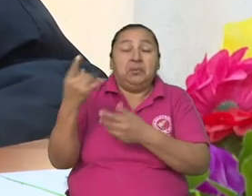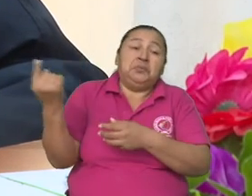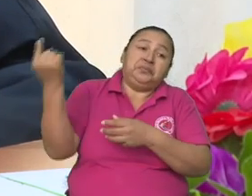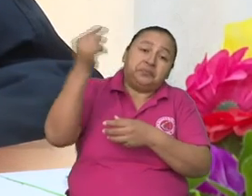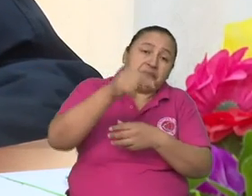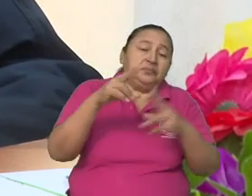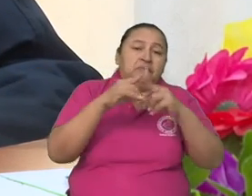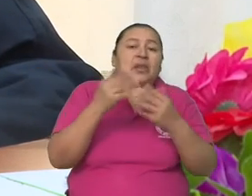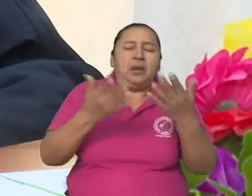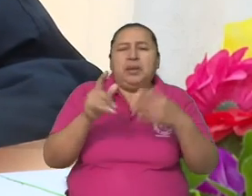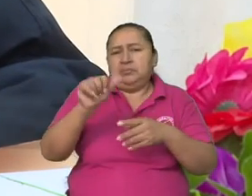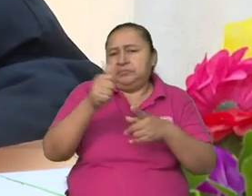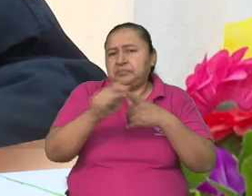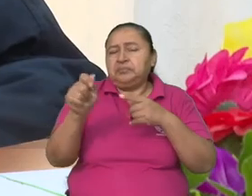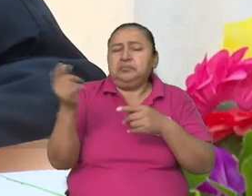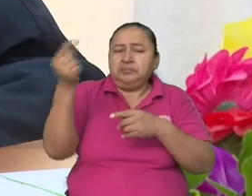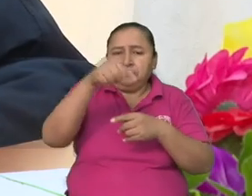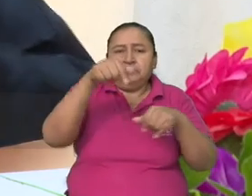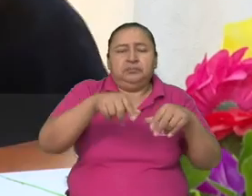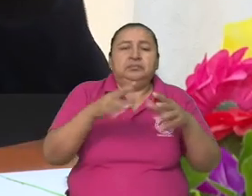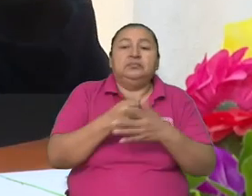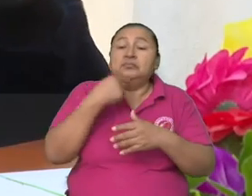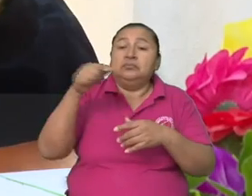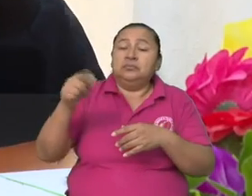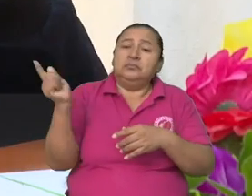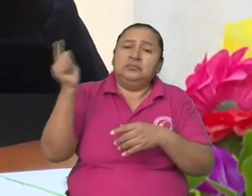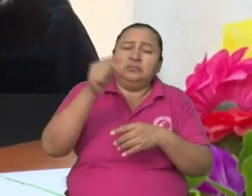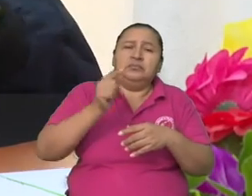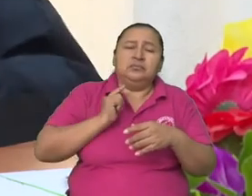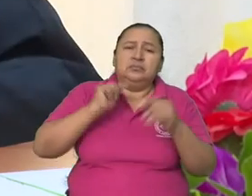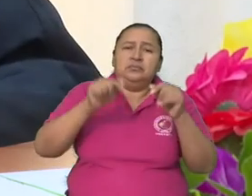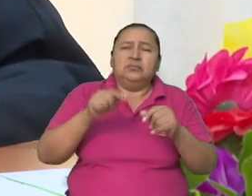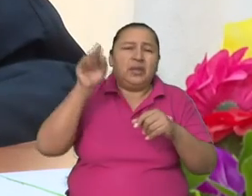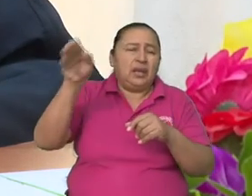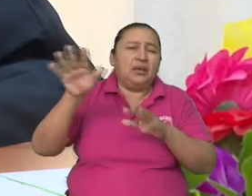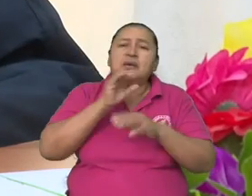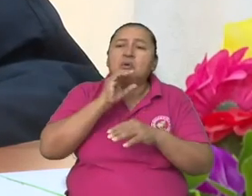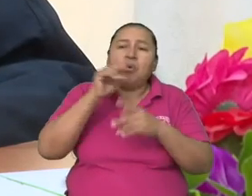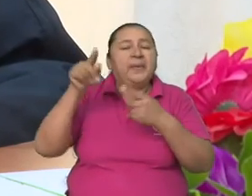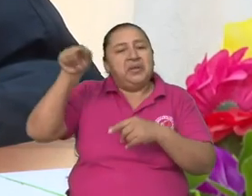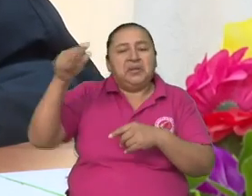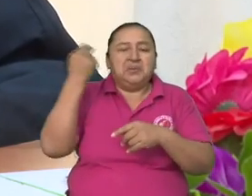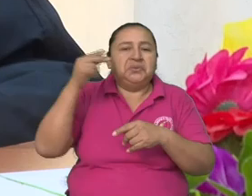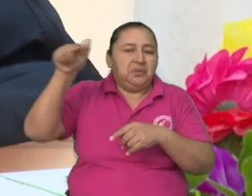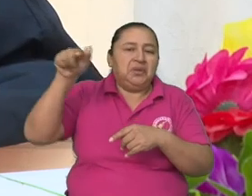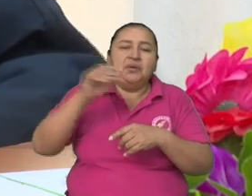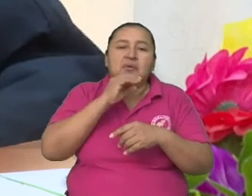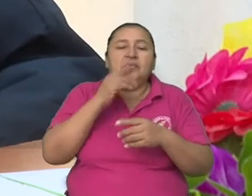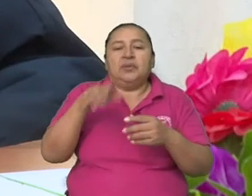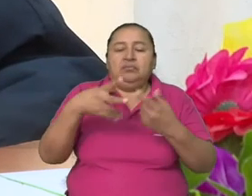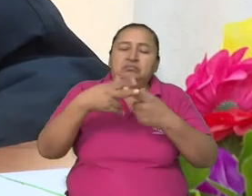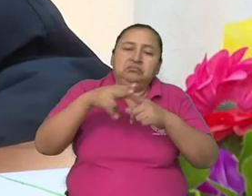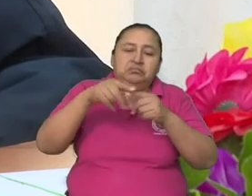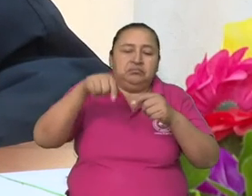semestre, si Dios quiere, ya lo tenemos aquí, porque iban a traer unos que tenemos que están en Cuba, pero ya los están usando ahí, entonces se están fabricando